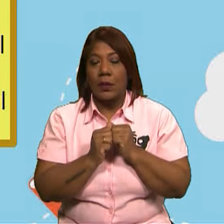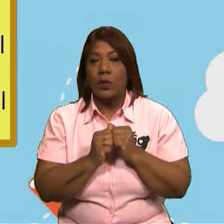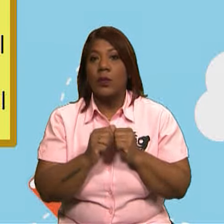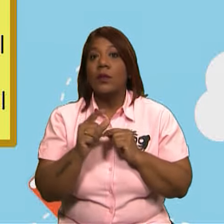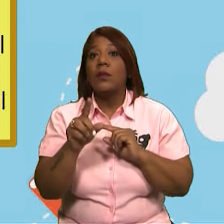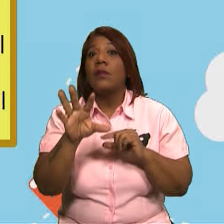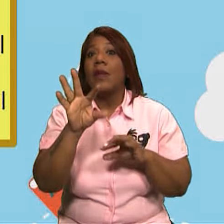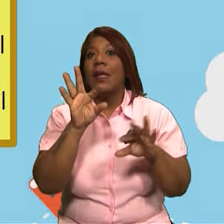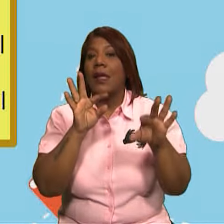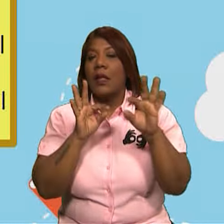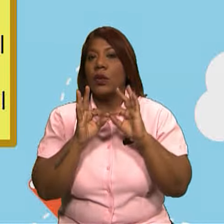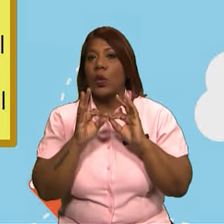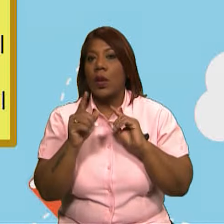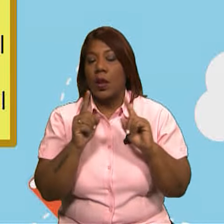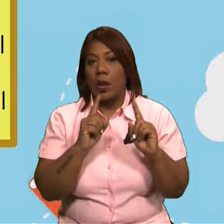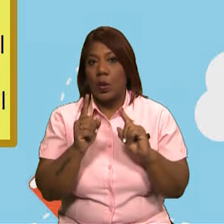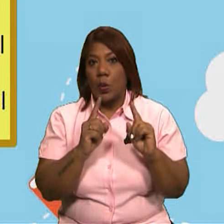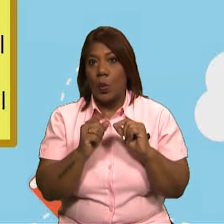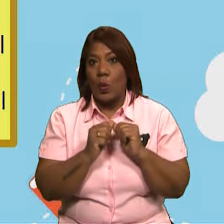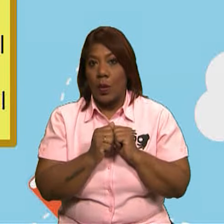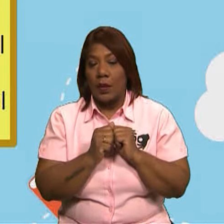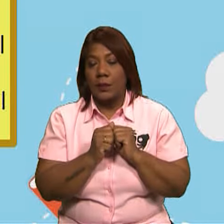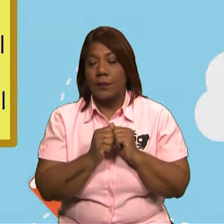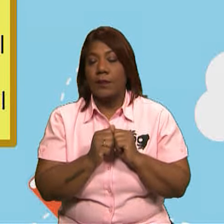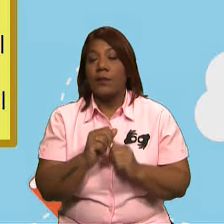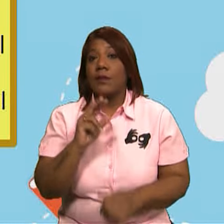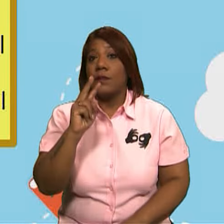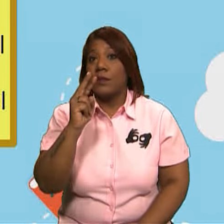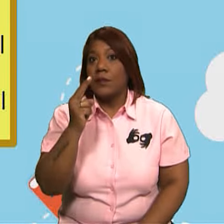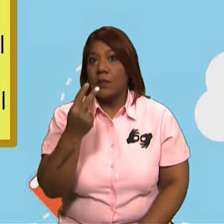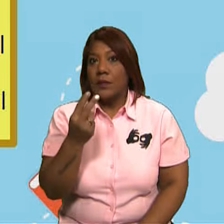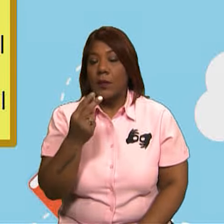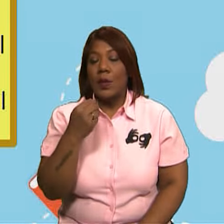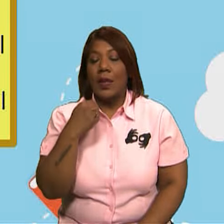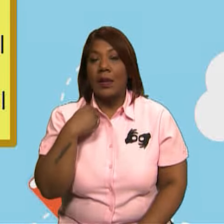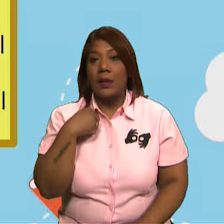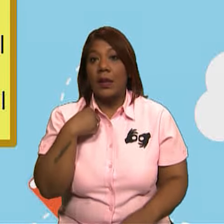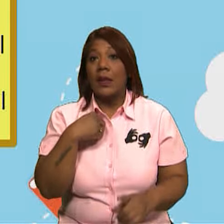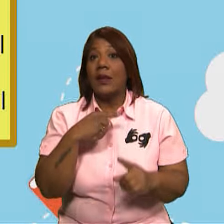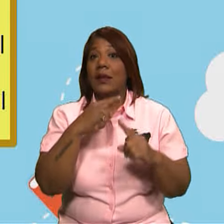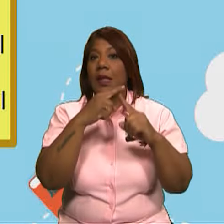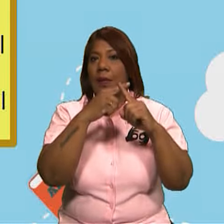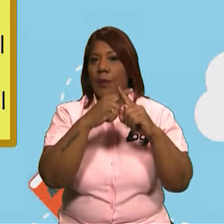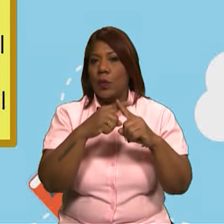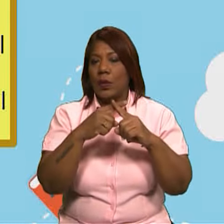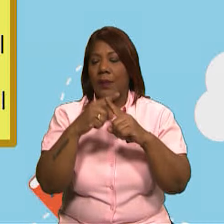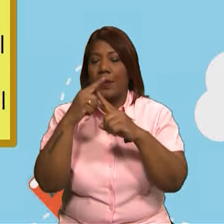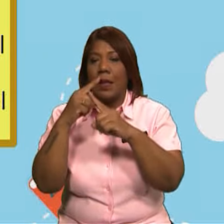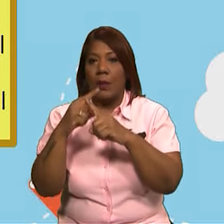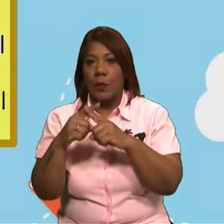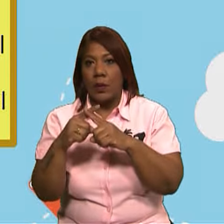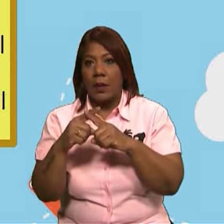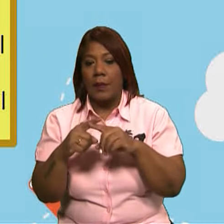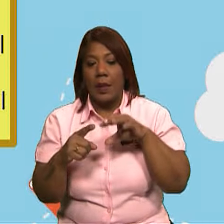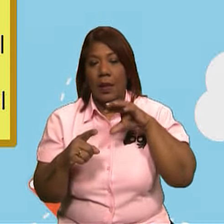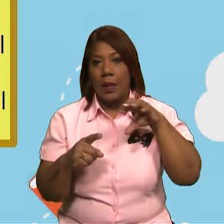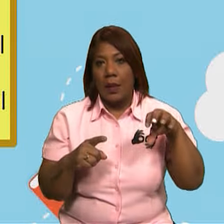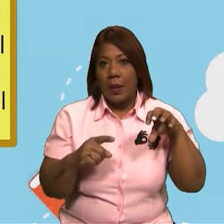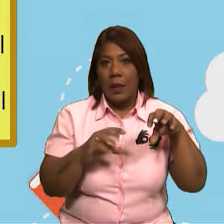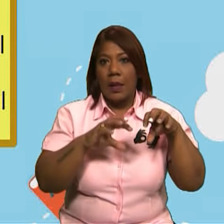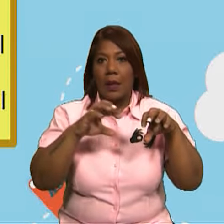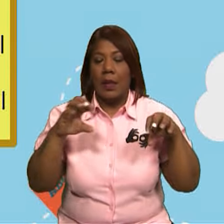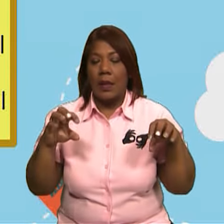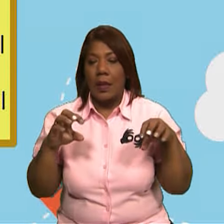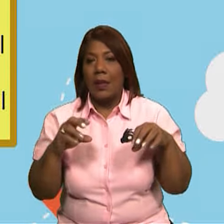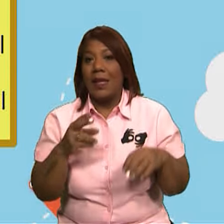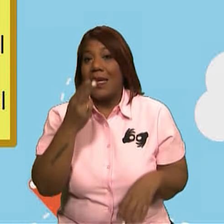apropiada. 2, realiza la división por separado entre el mismo divisor. Siempre debe ser entre el mismo